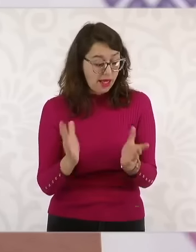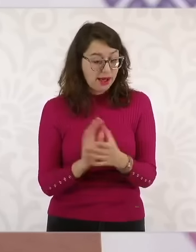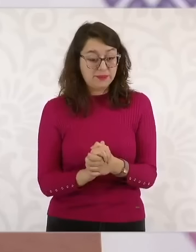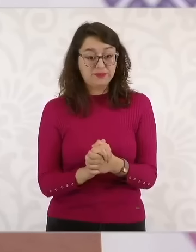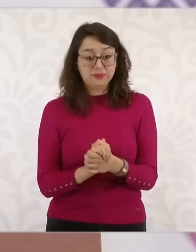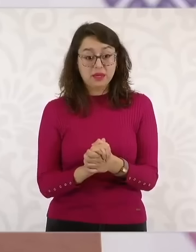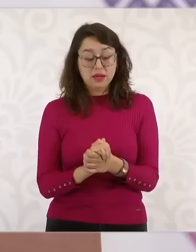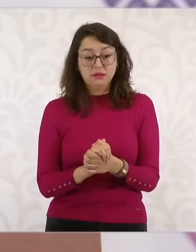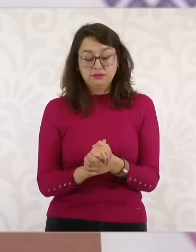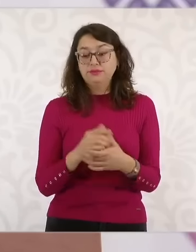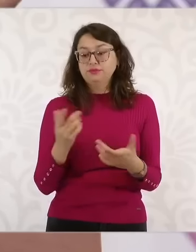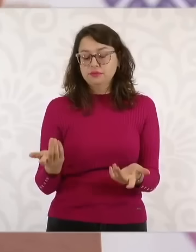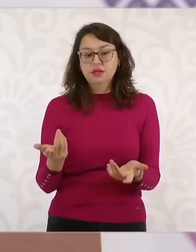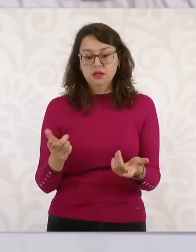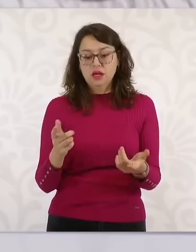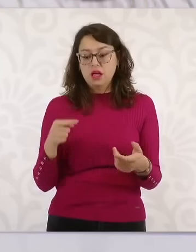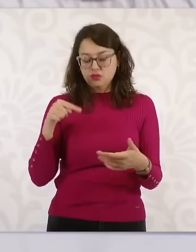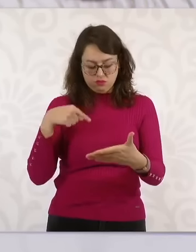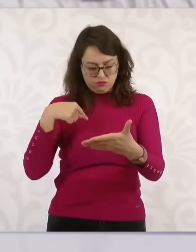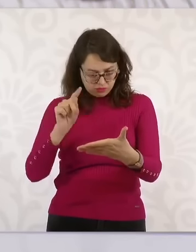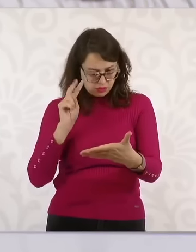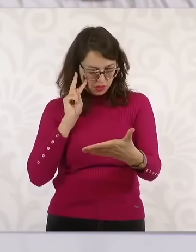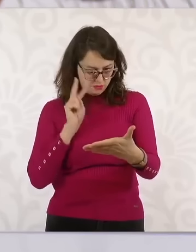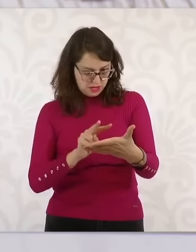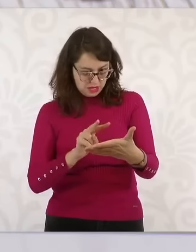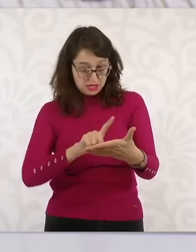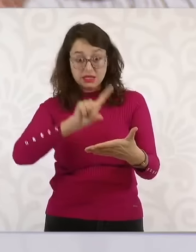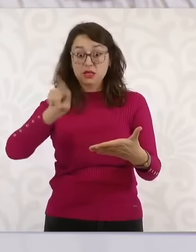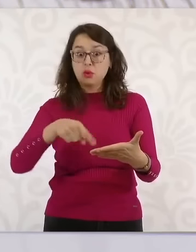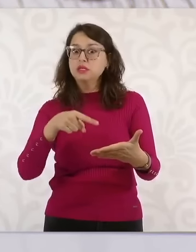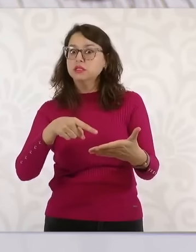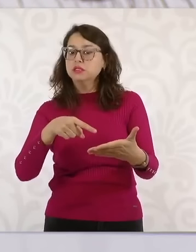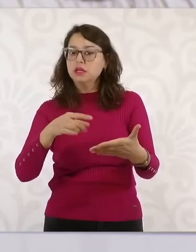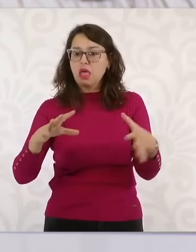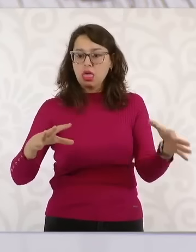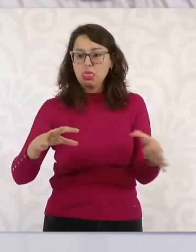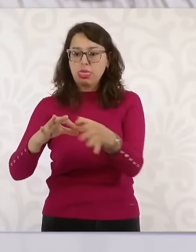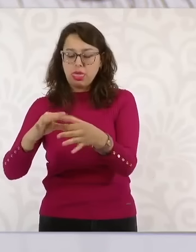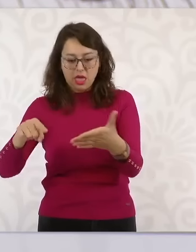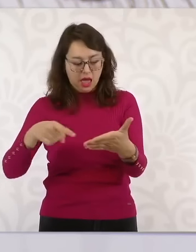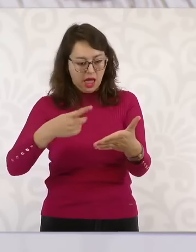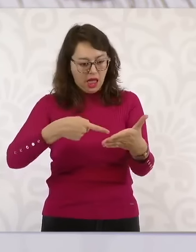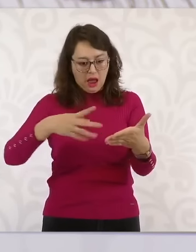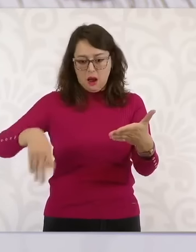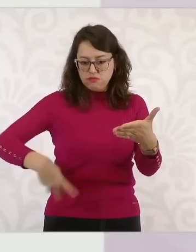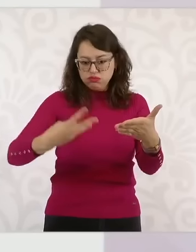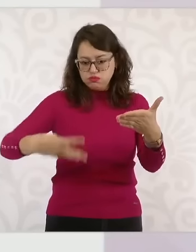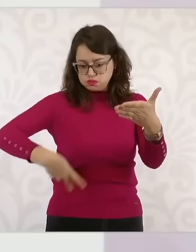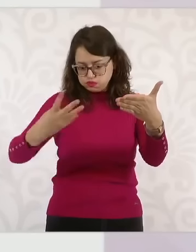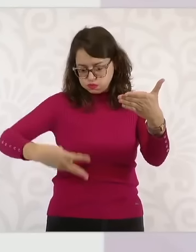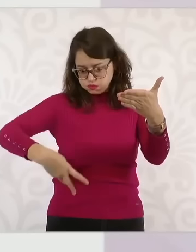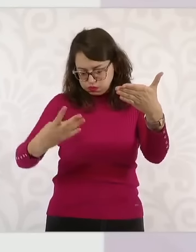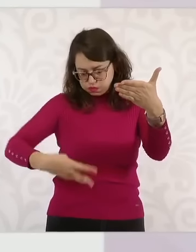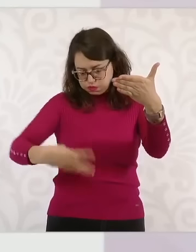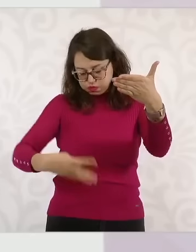Que ves una cosa y siempre sale lo mismo, los algoritmos de las redes sociales, te quedas 10